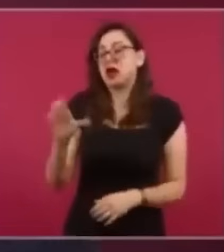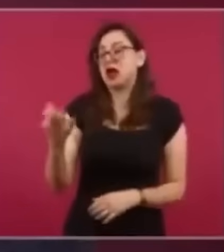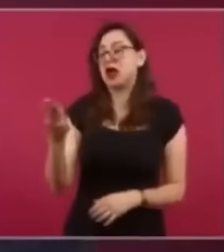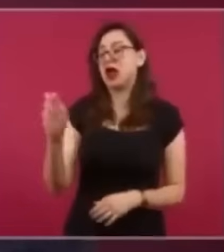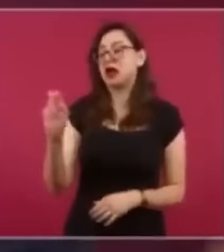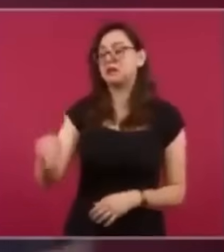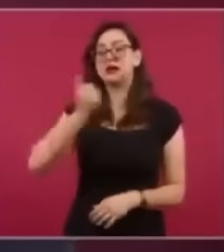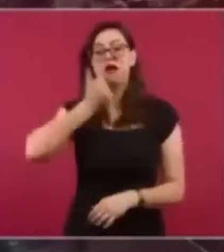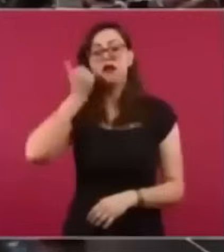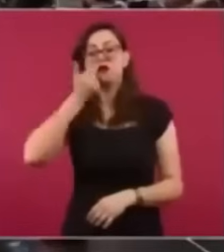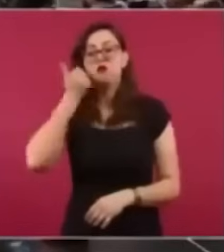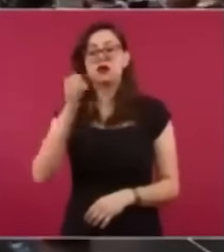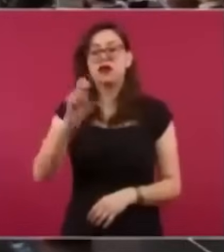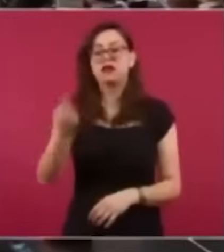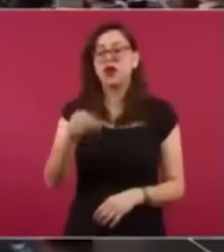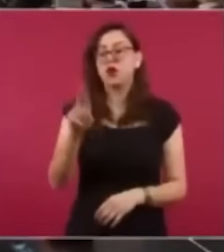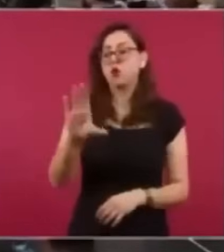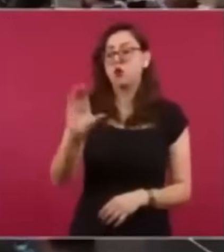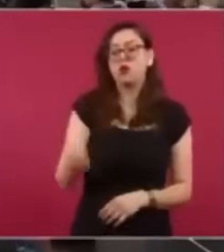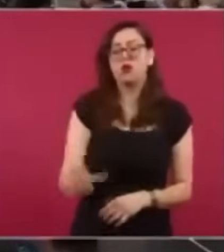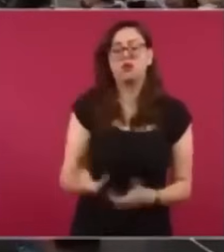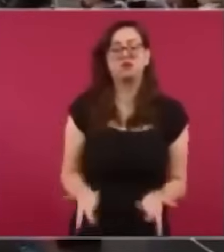no han podido.